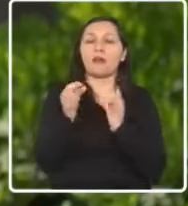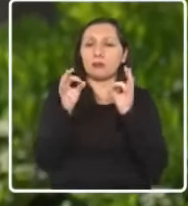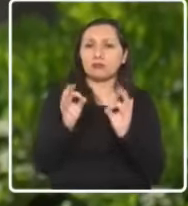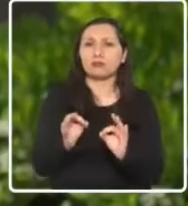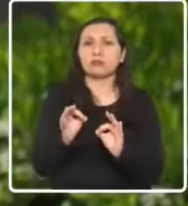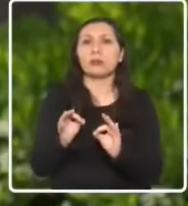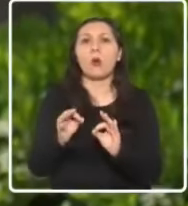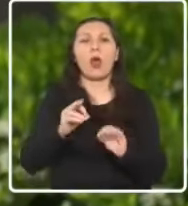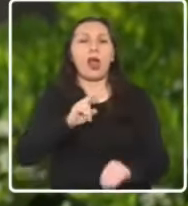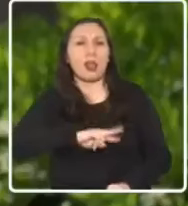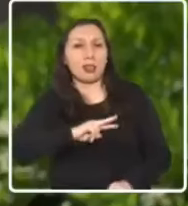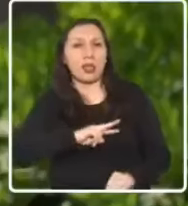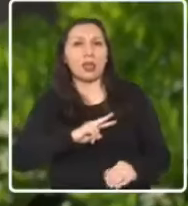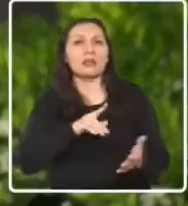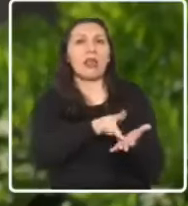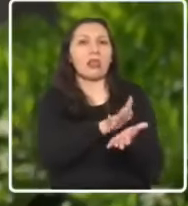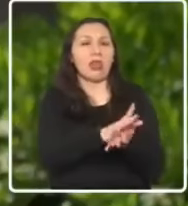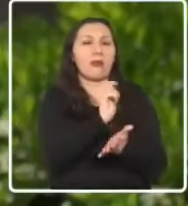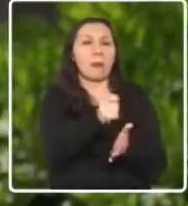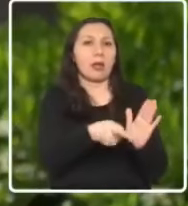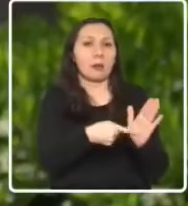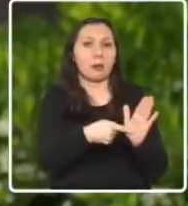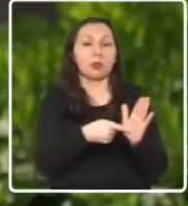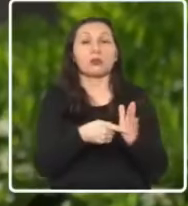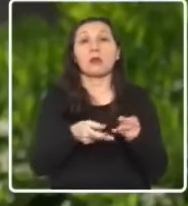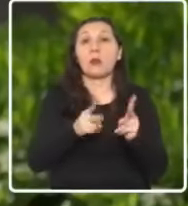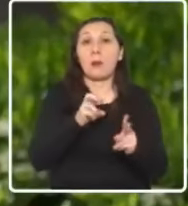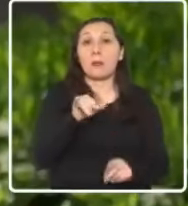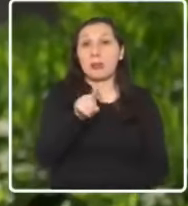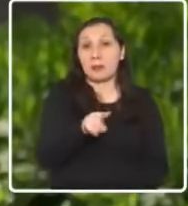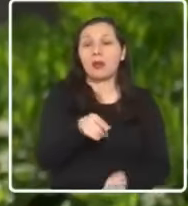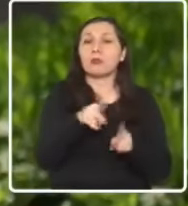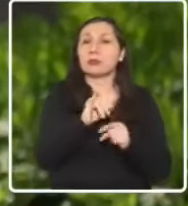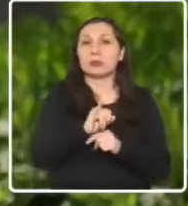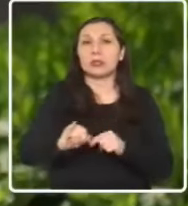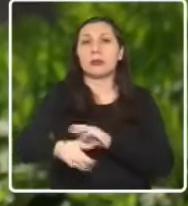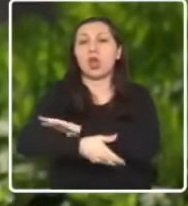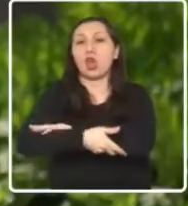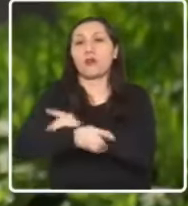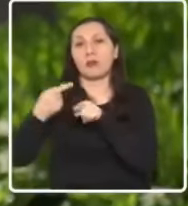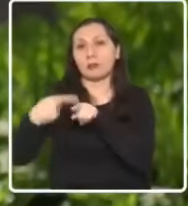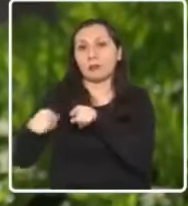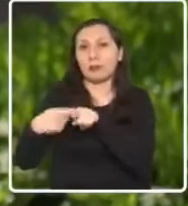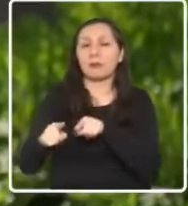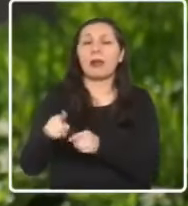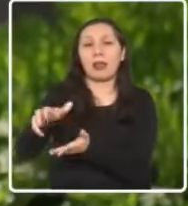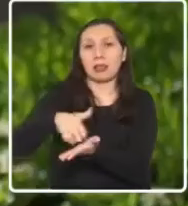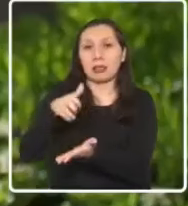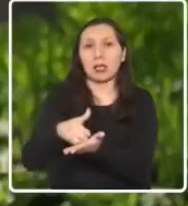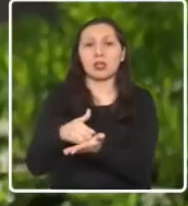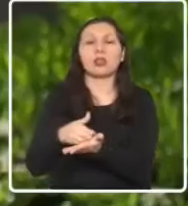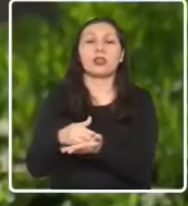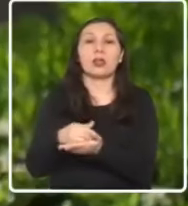determinar los intereses aplicados a las deudas tributarias. Se permite que las pymes accedan de forma permanente a convenios de pago con tesorería a